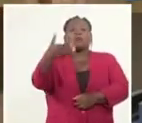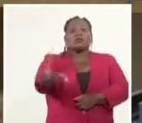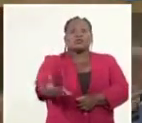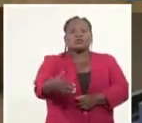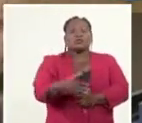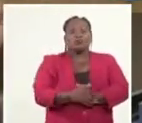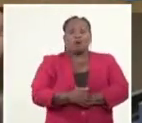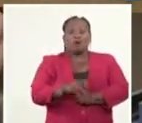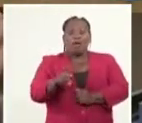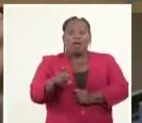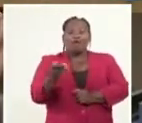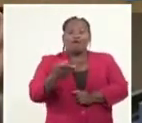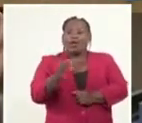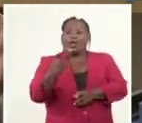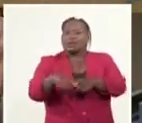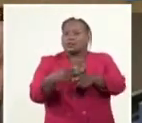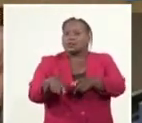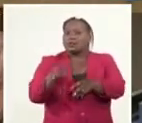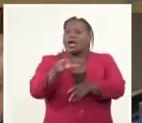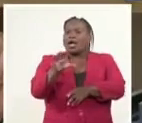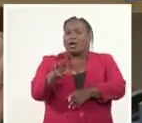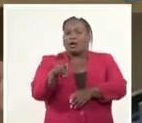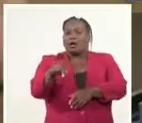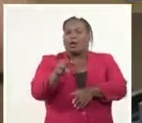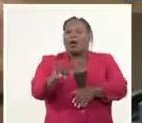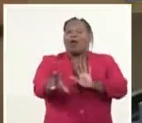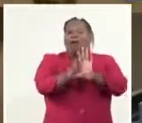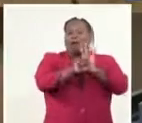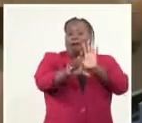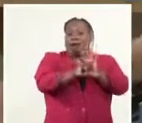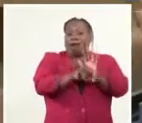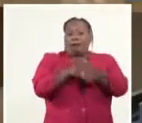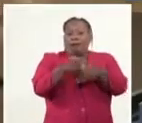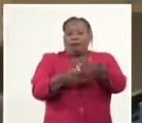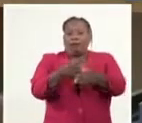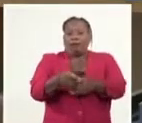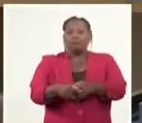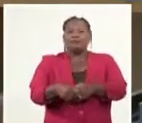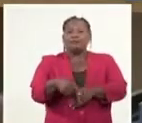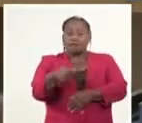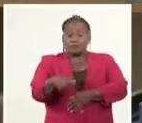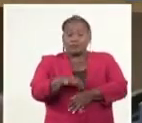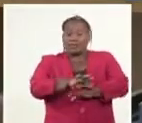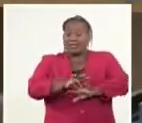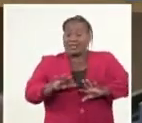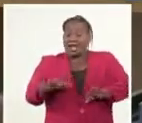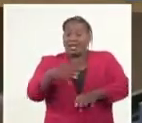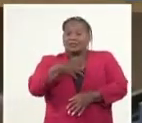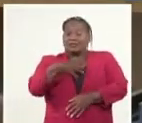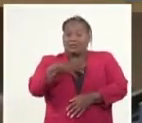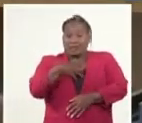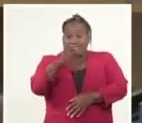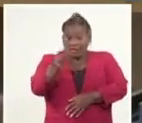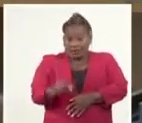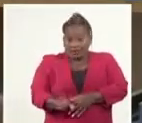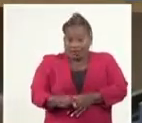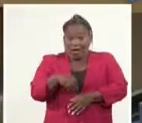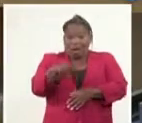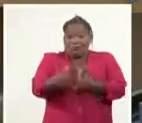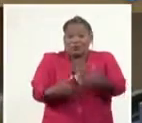violencia, la ley de procedimiento de procesos penales, que ya le da un papel particular a las víctimas en los procesos